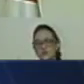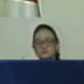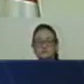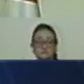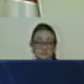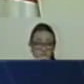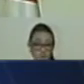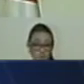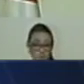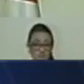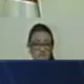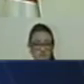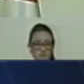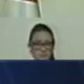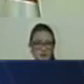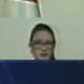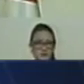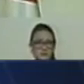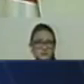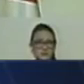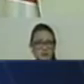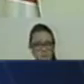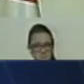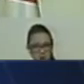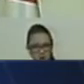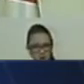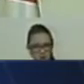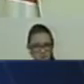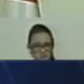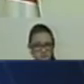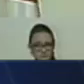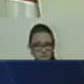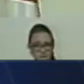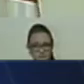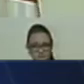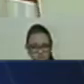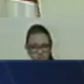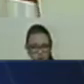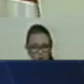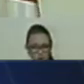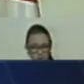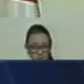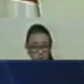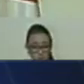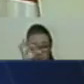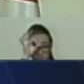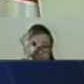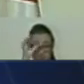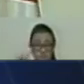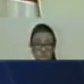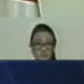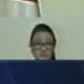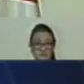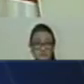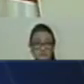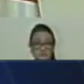que hay ahí, una farmacia. Hay una máquina electoral y uno marca. Uno no sabe si lo que le marcó